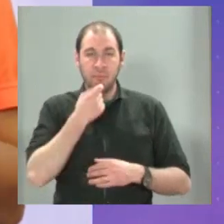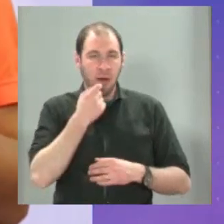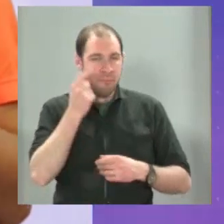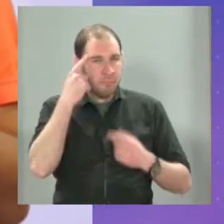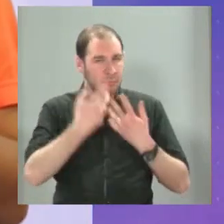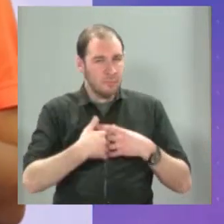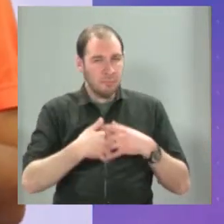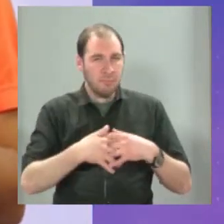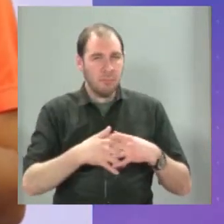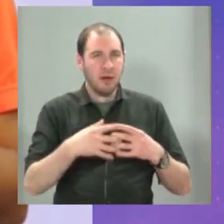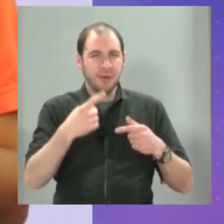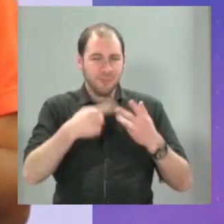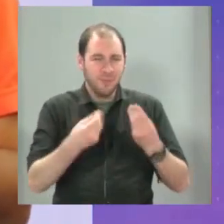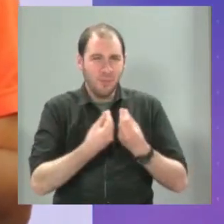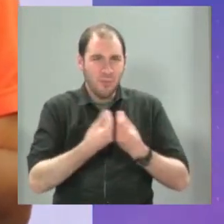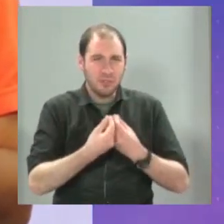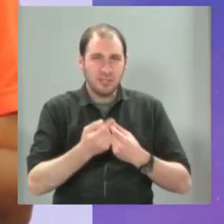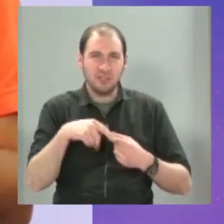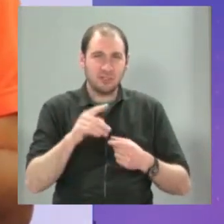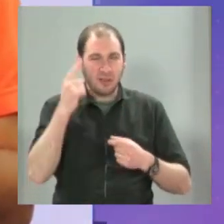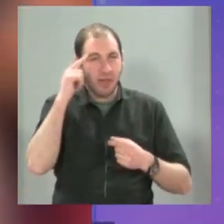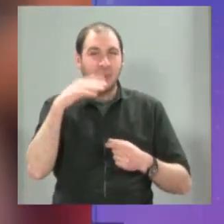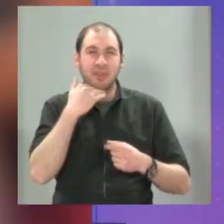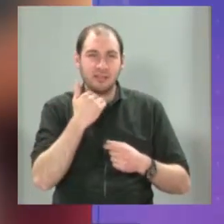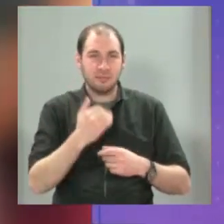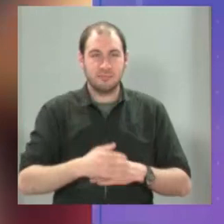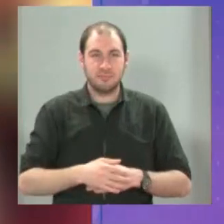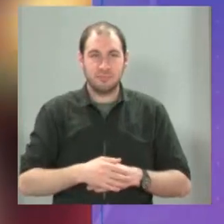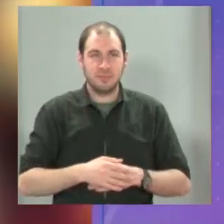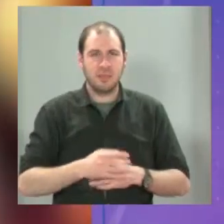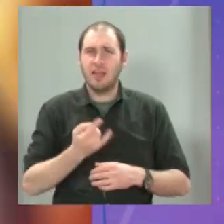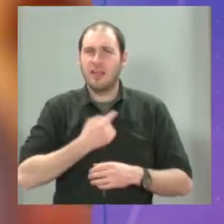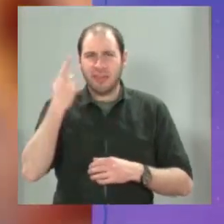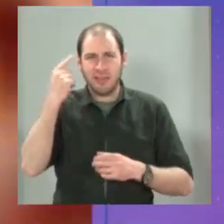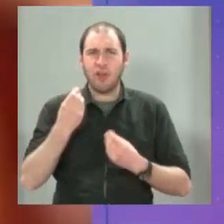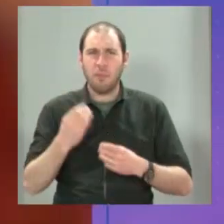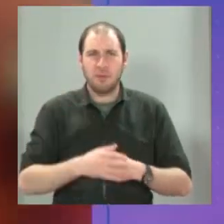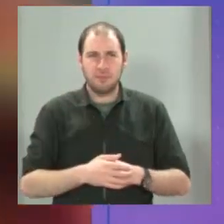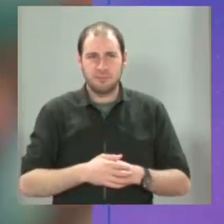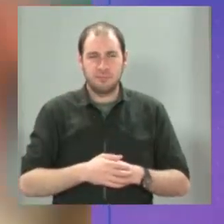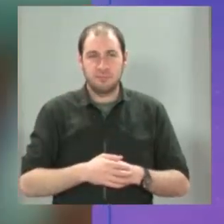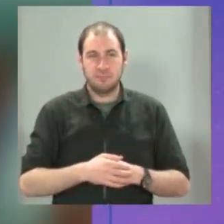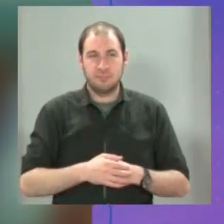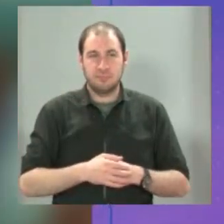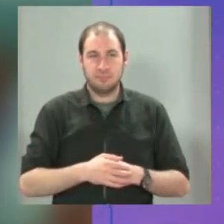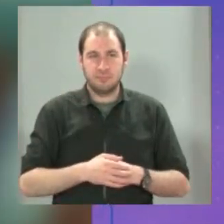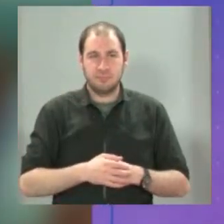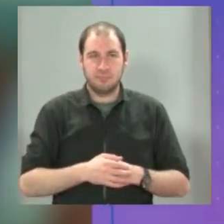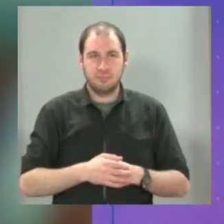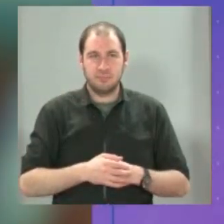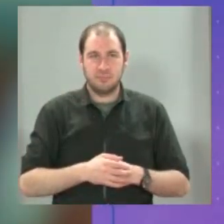fijamos, la inmensa mayoría de ellas las tomamos de forma inconsciente. ¿De dónde sacas esas ideas? ¡Ajá!